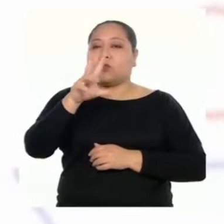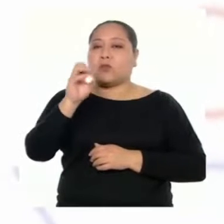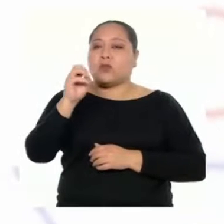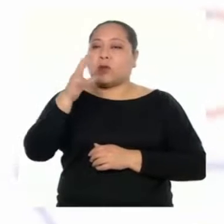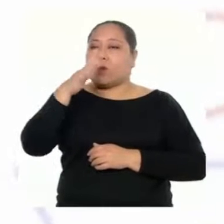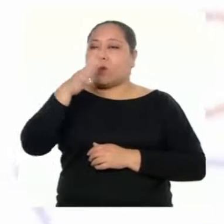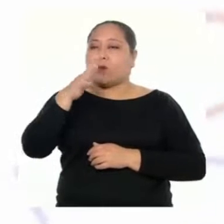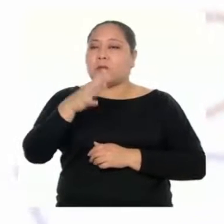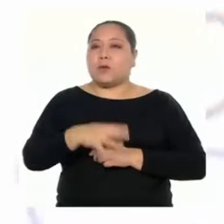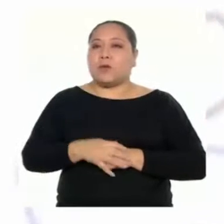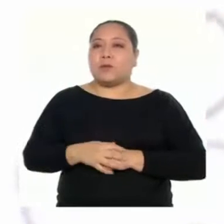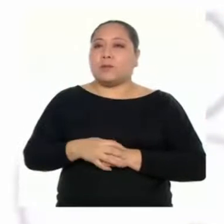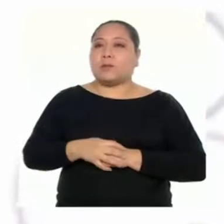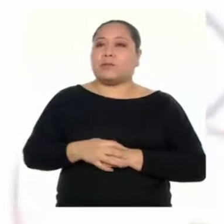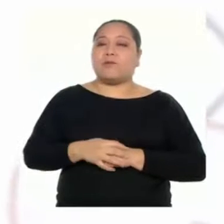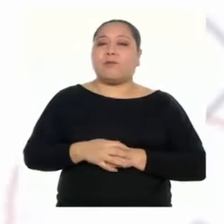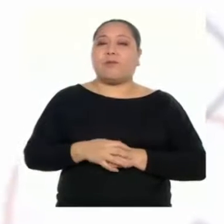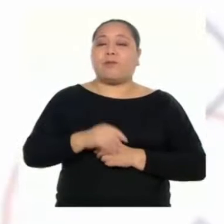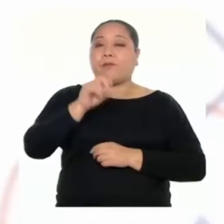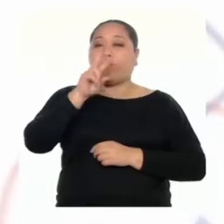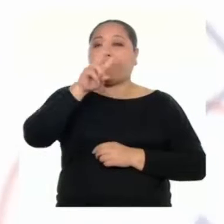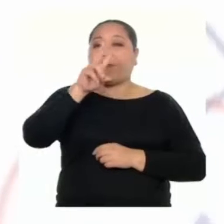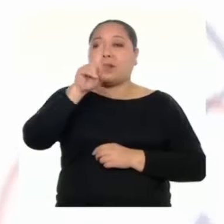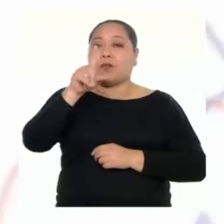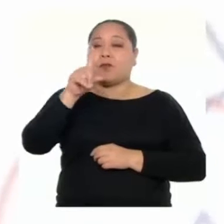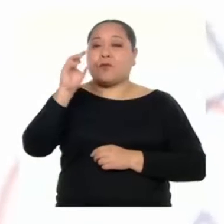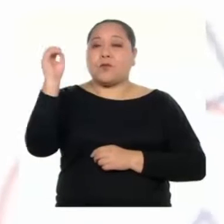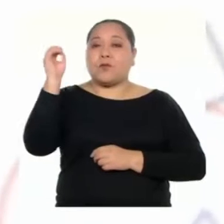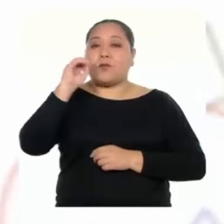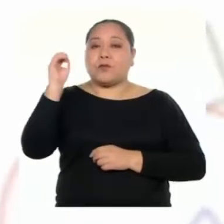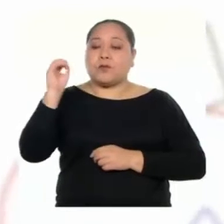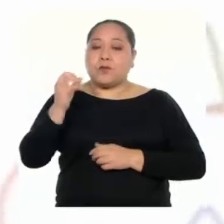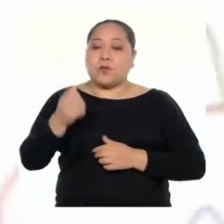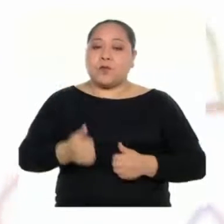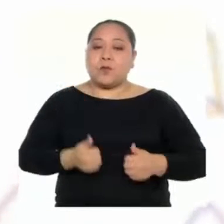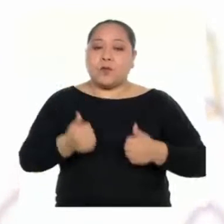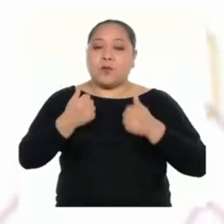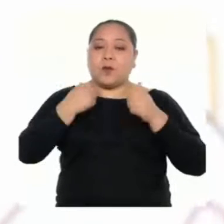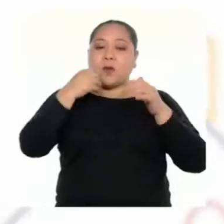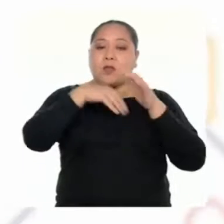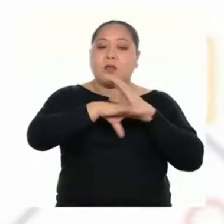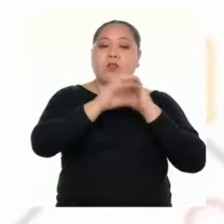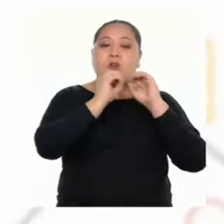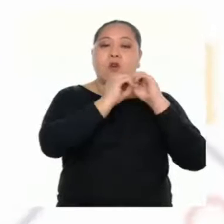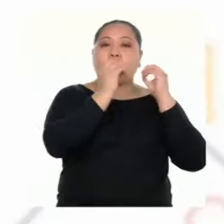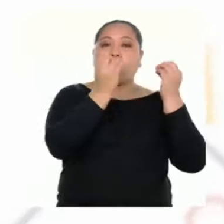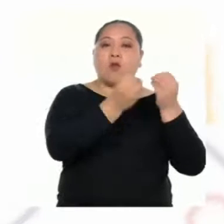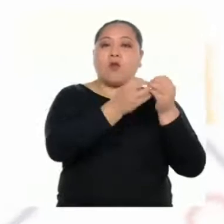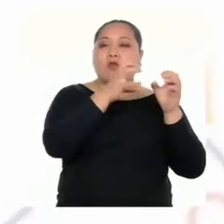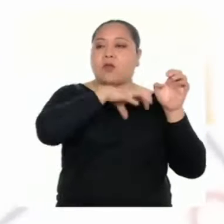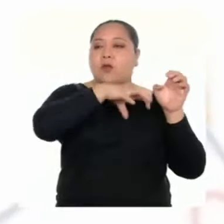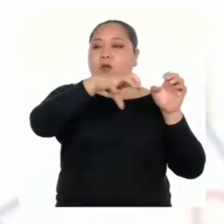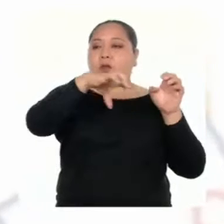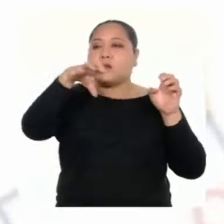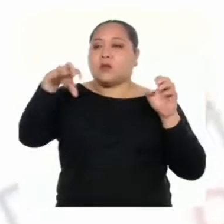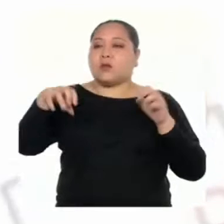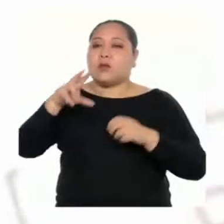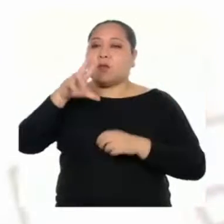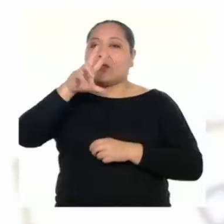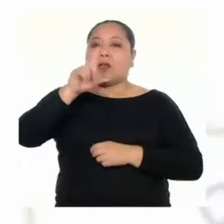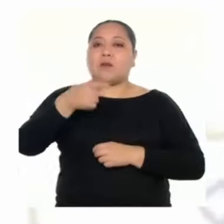19.430 aproximadamente. El 21% vivía en instituciones.